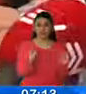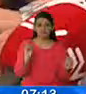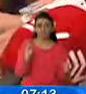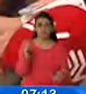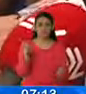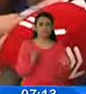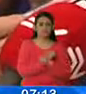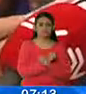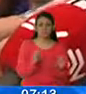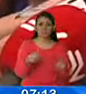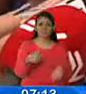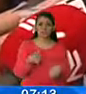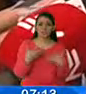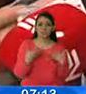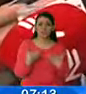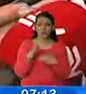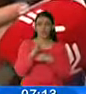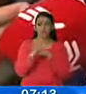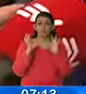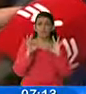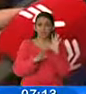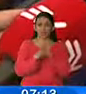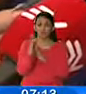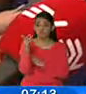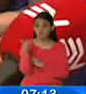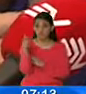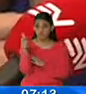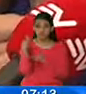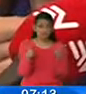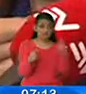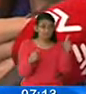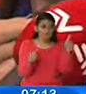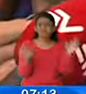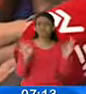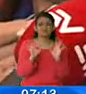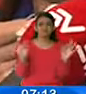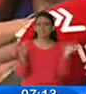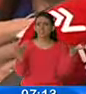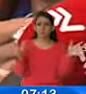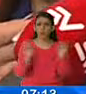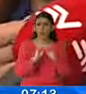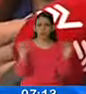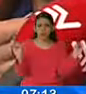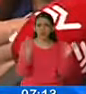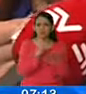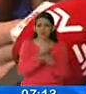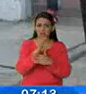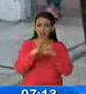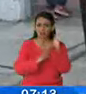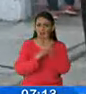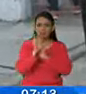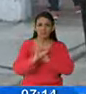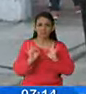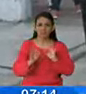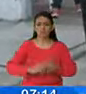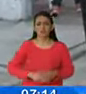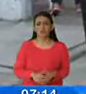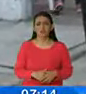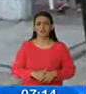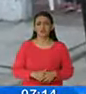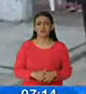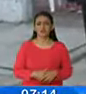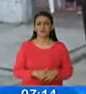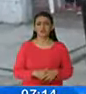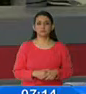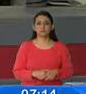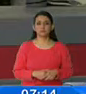Porque yo quiero para mi país lo mejor y ninguno de los dos ofrece al país la salida que requerimos. En Quito informó